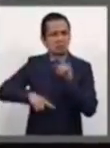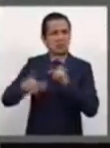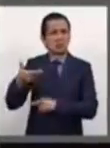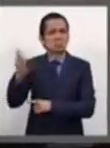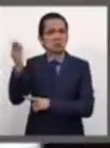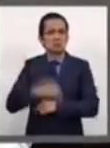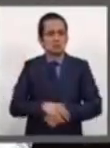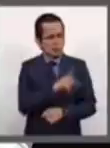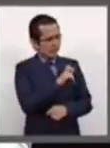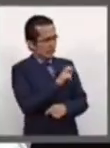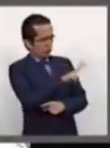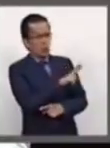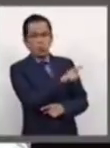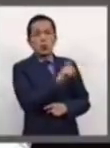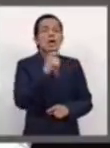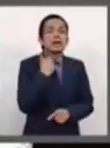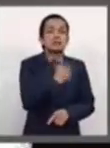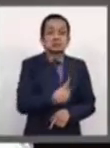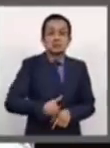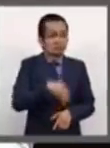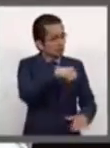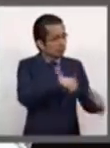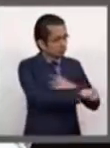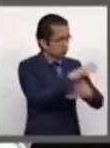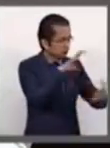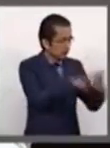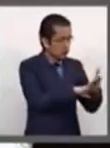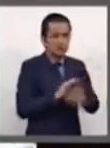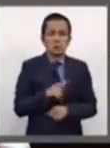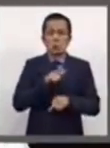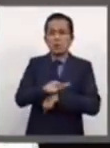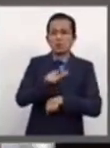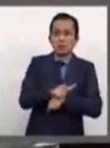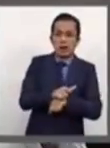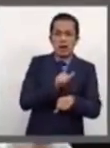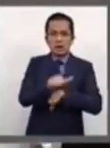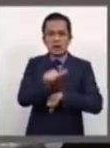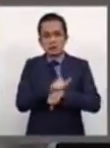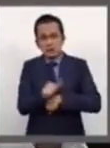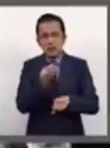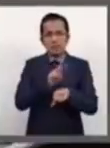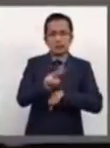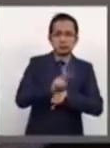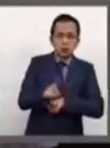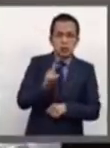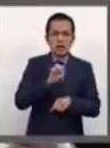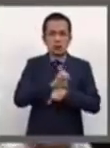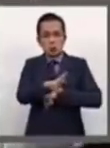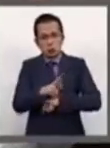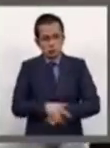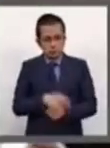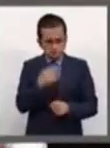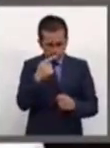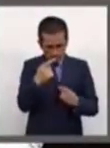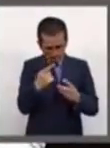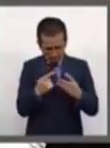el expresidente está en la cárcel. En Guatemala, Argentina, Venezuela, Ecuador, en todos los